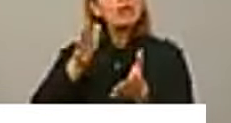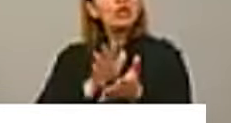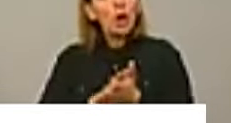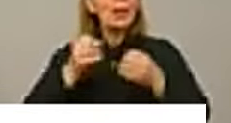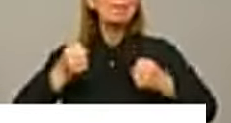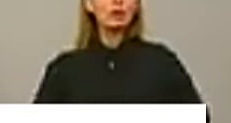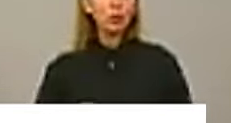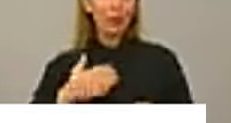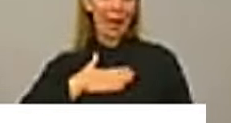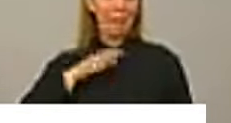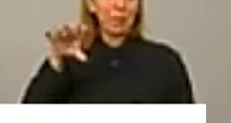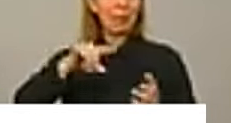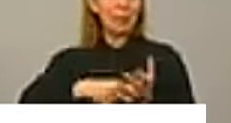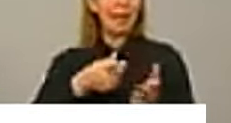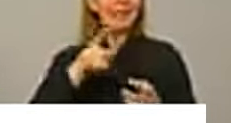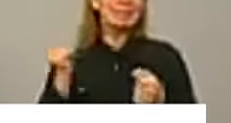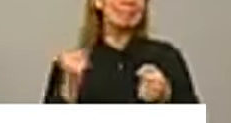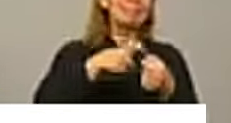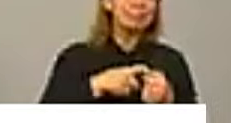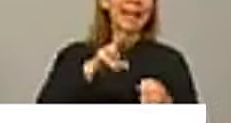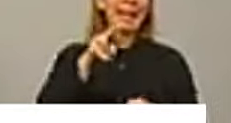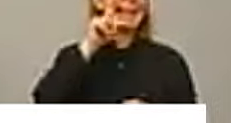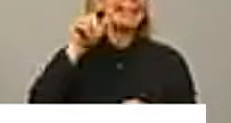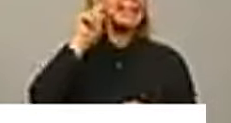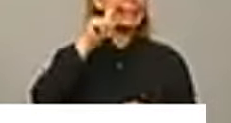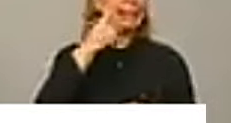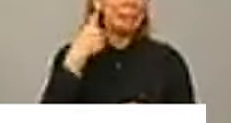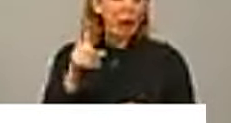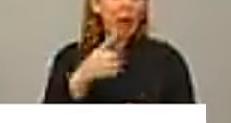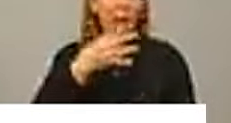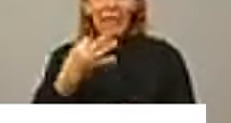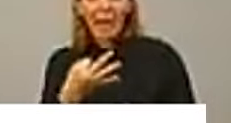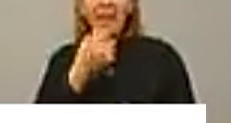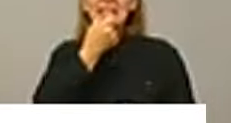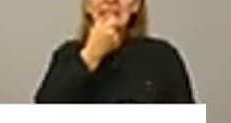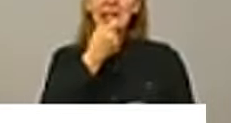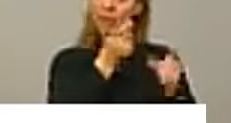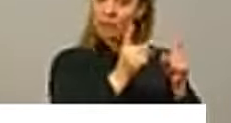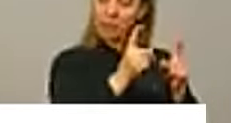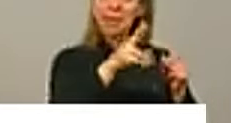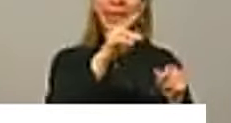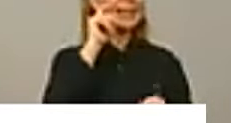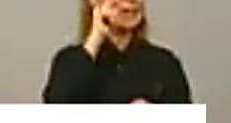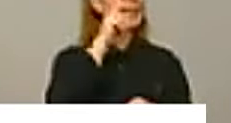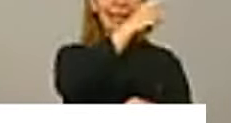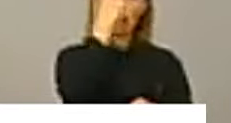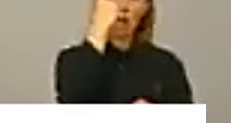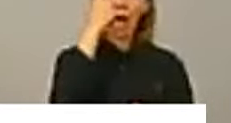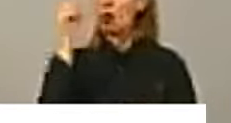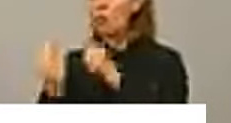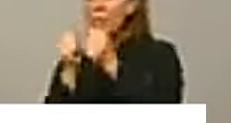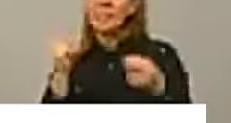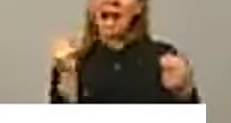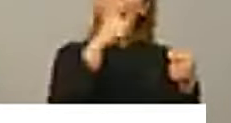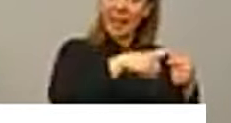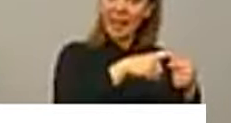nacional, pero la verdad es que si rige el RIGI nacional, una empresa adhiere, entonces